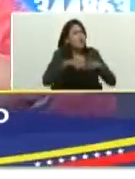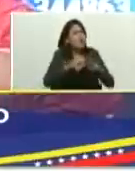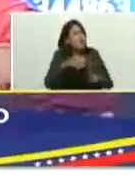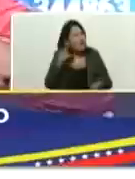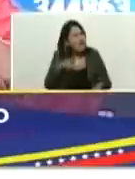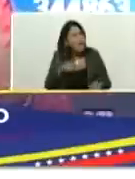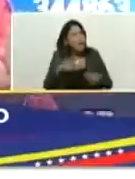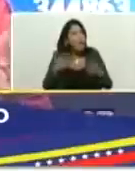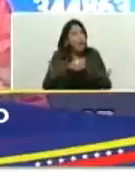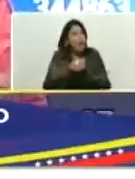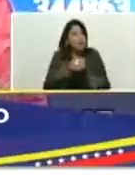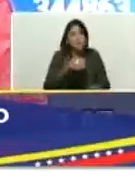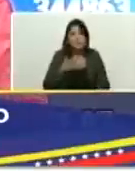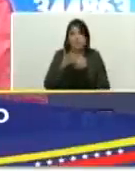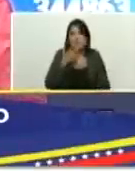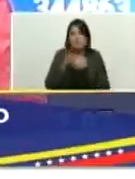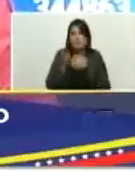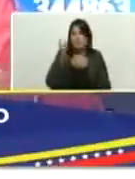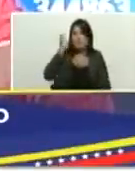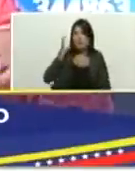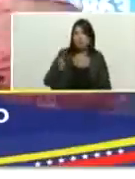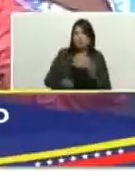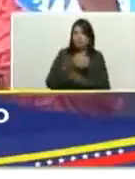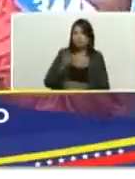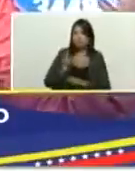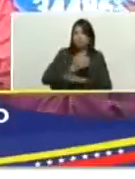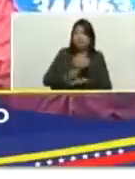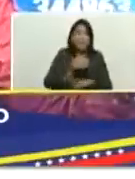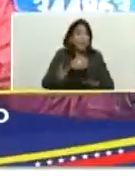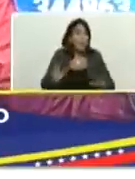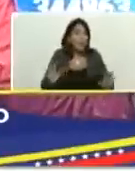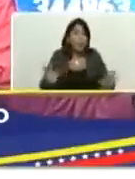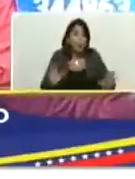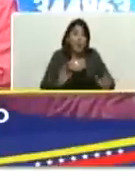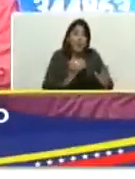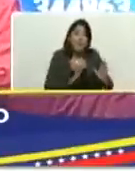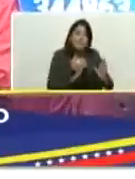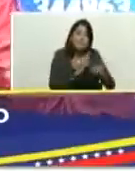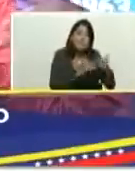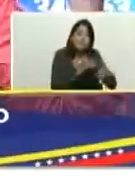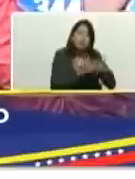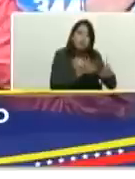somos no salió de la nada, no brotó